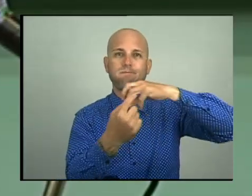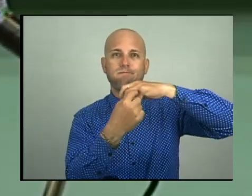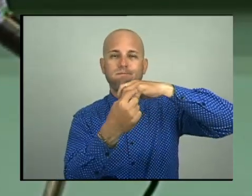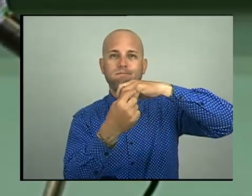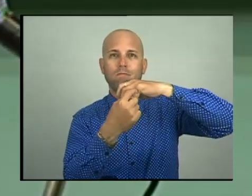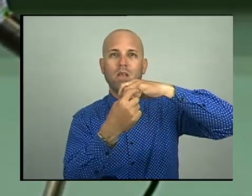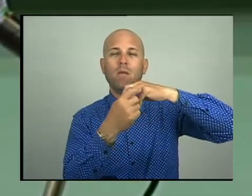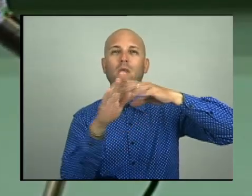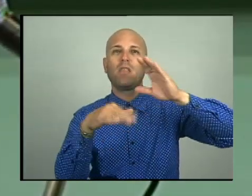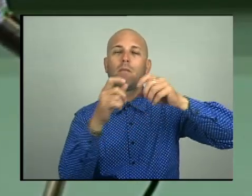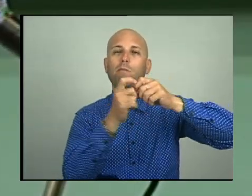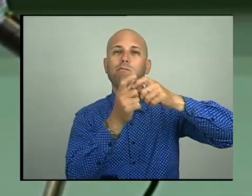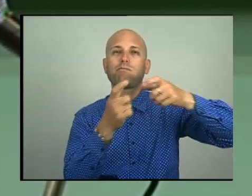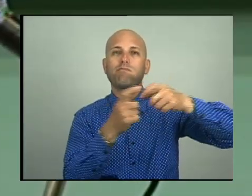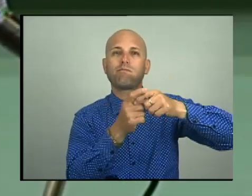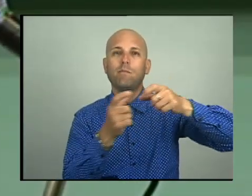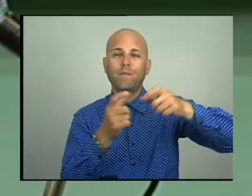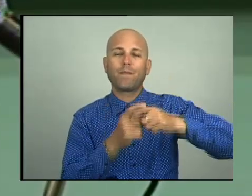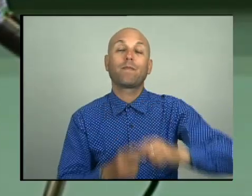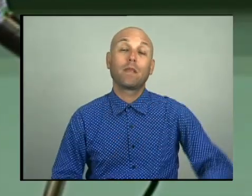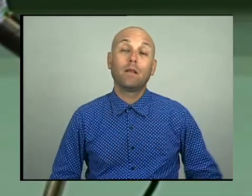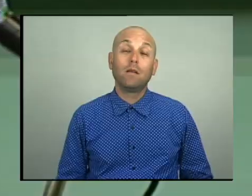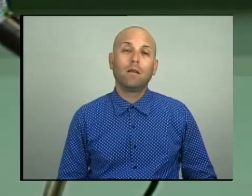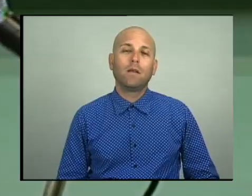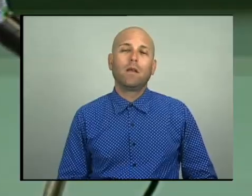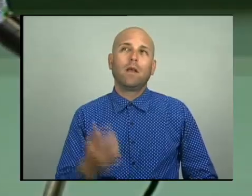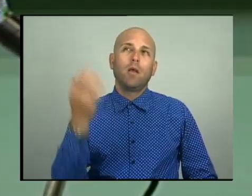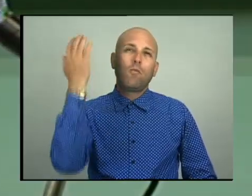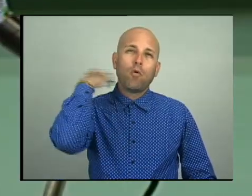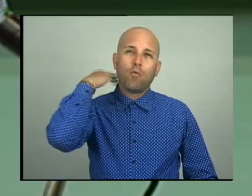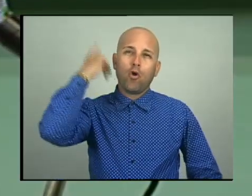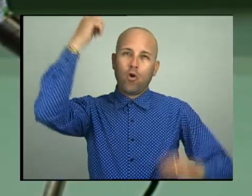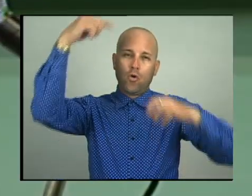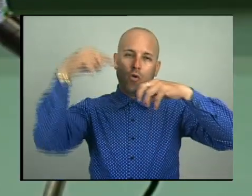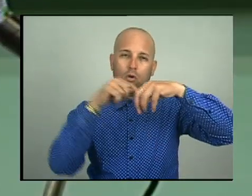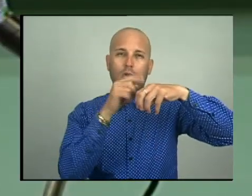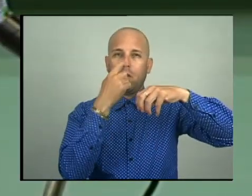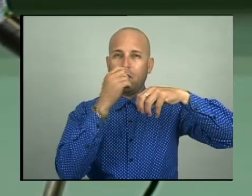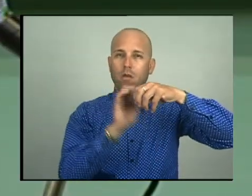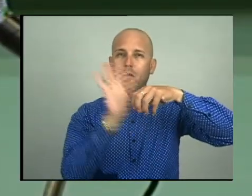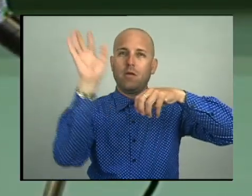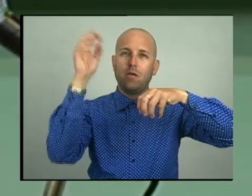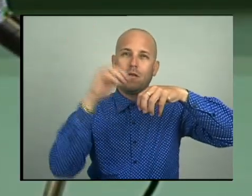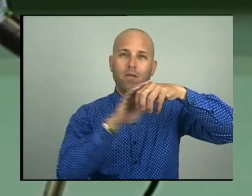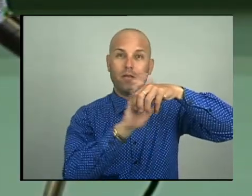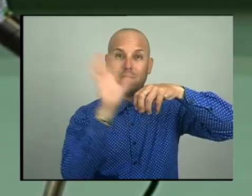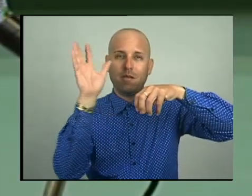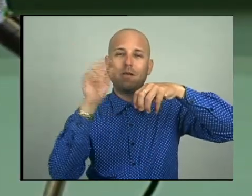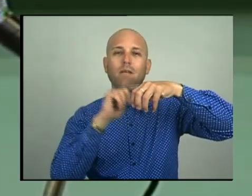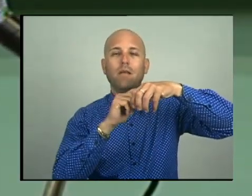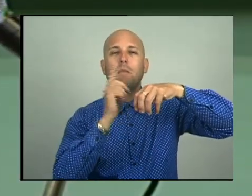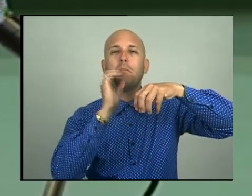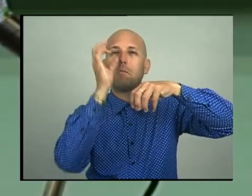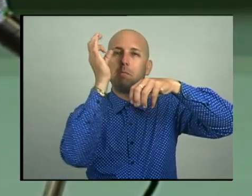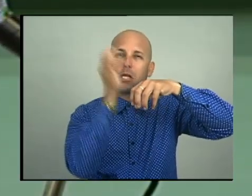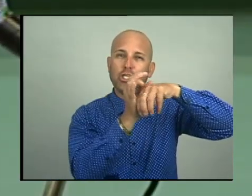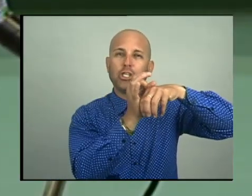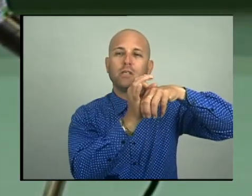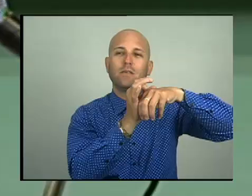orden de crecimiento. Y en el caso de Fallot, entonces la pulmonar es más pequeñita, porque al desplazarse el